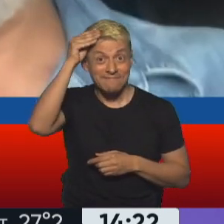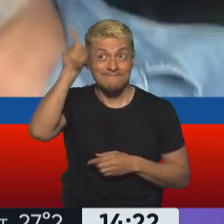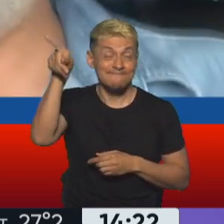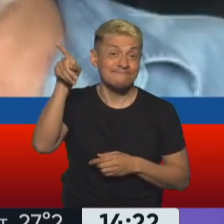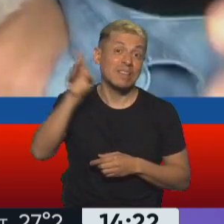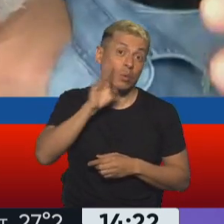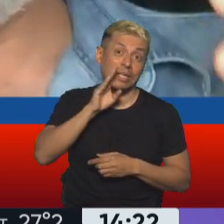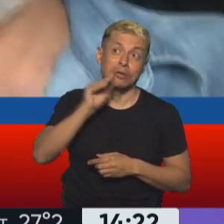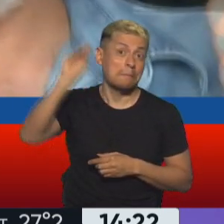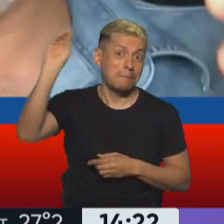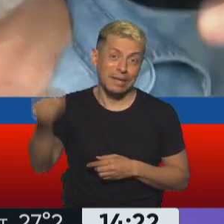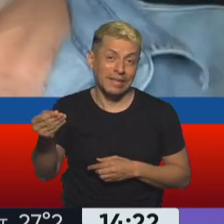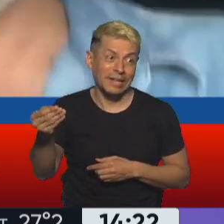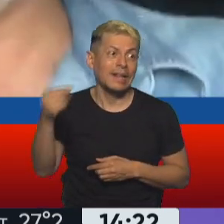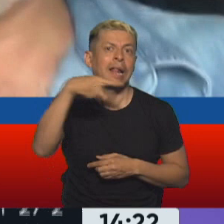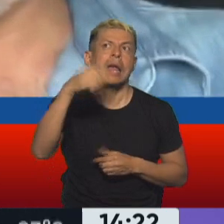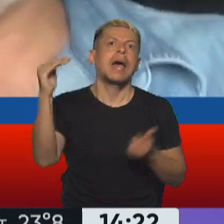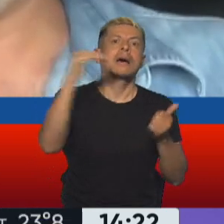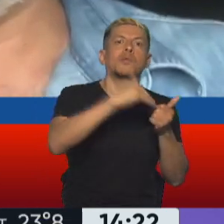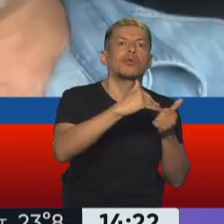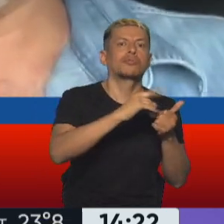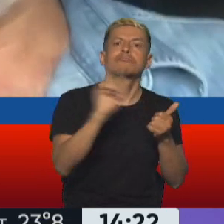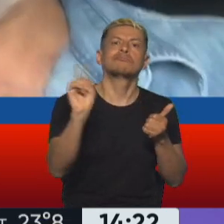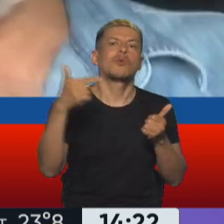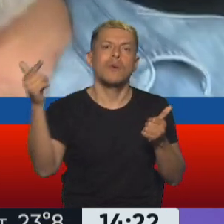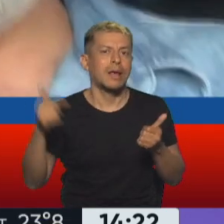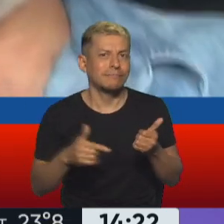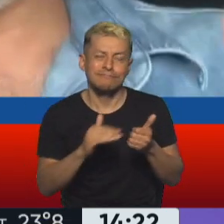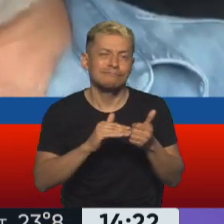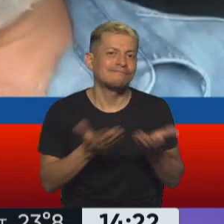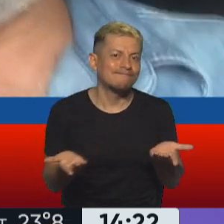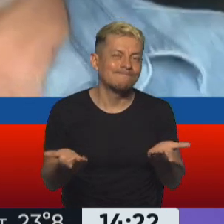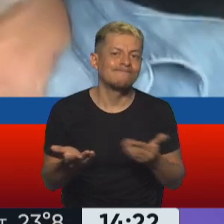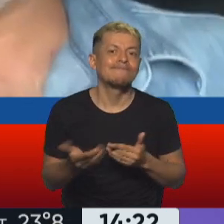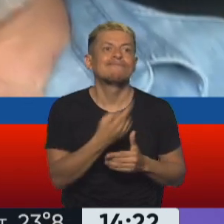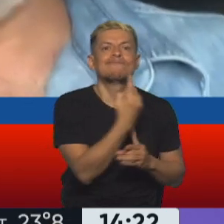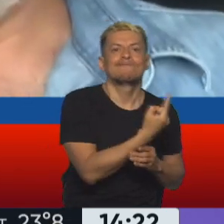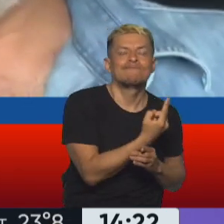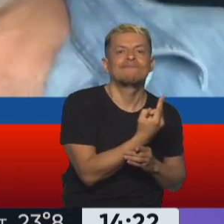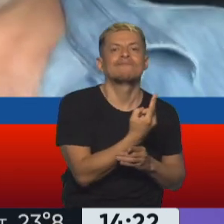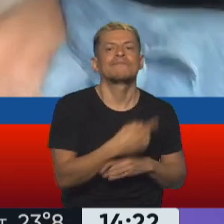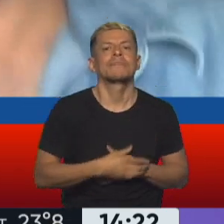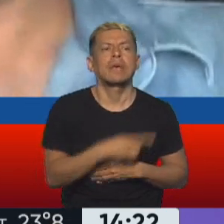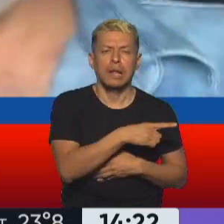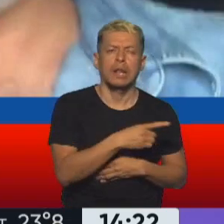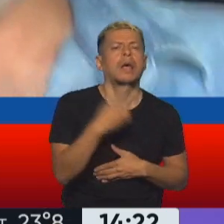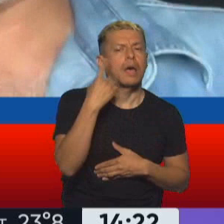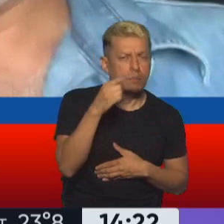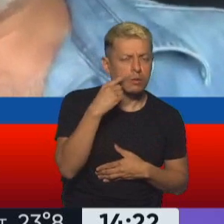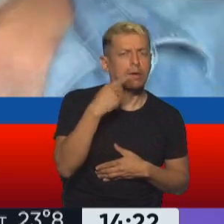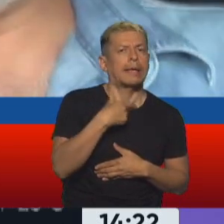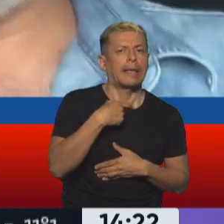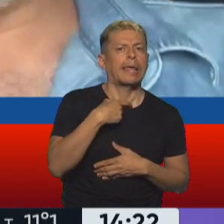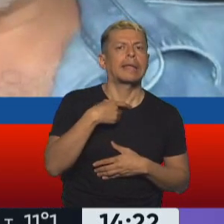Pero esta decisión que tiene Bolsonaro de crear inestabilidad institucional es precedente a